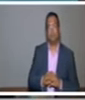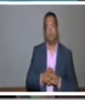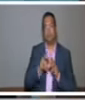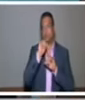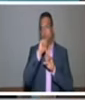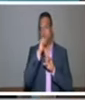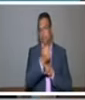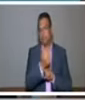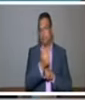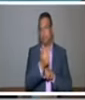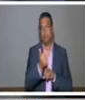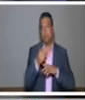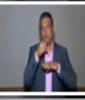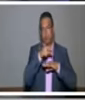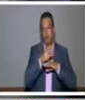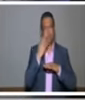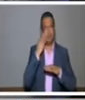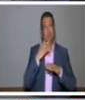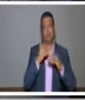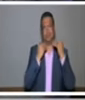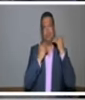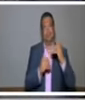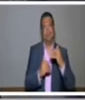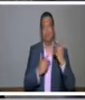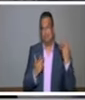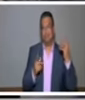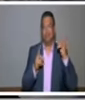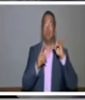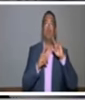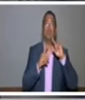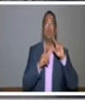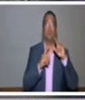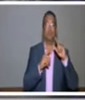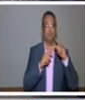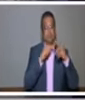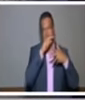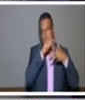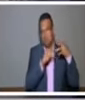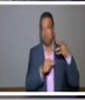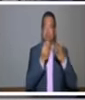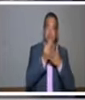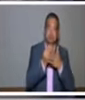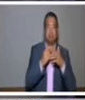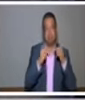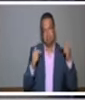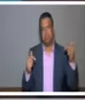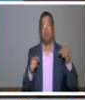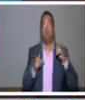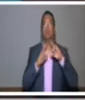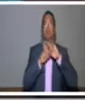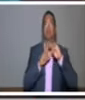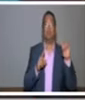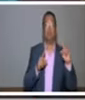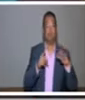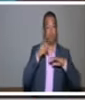tiene recursos limitados. Y la Junta de Control Fiscal, su responsabilidad es lograr un desarrollo